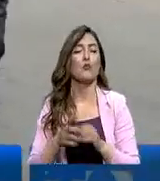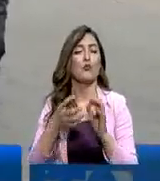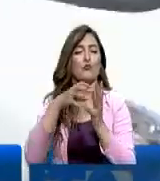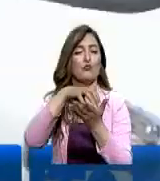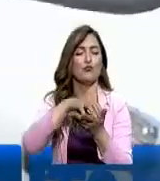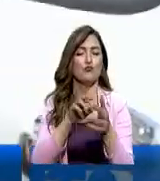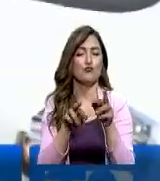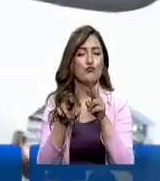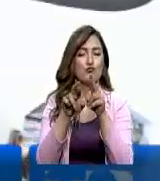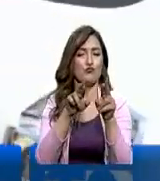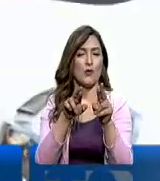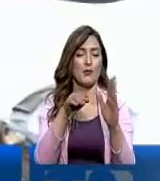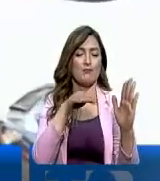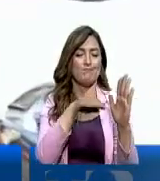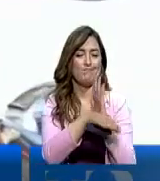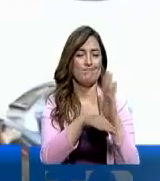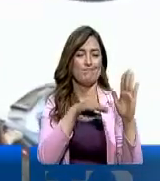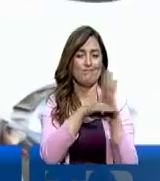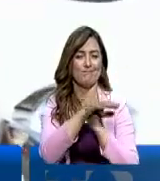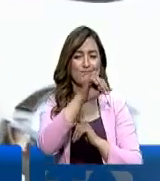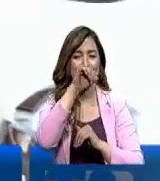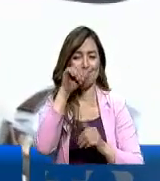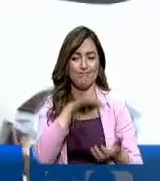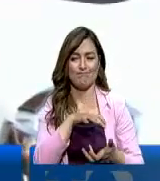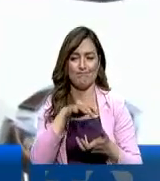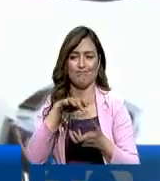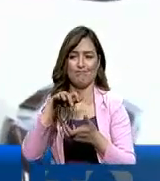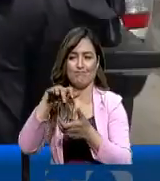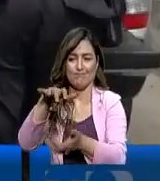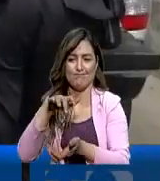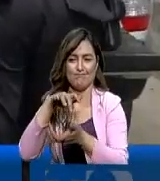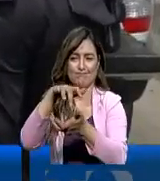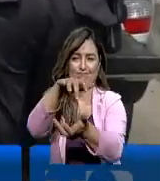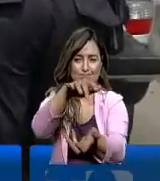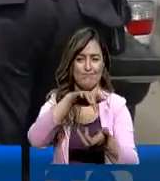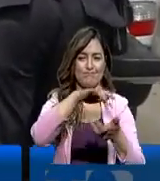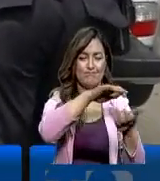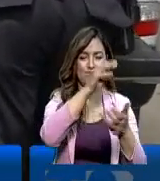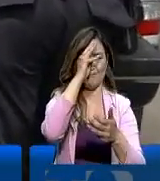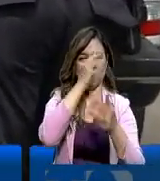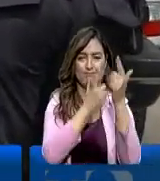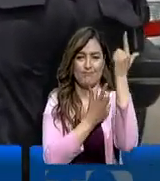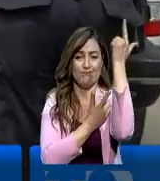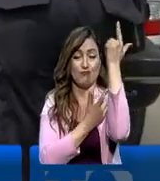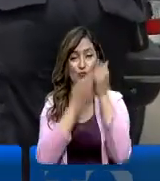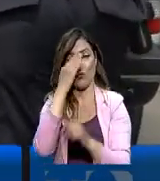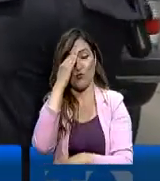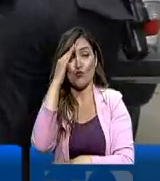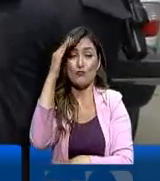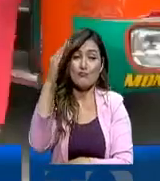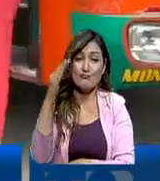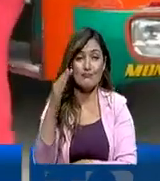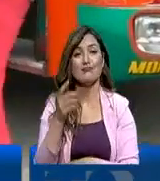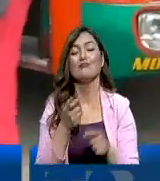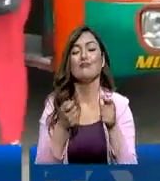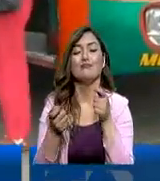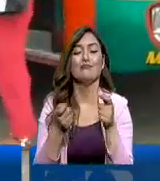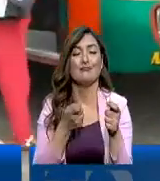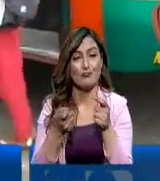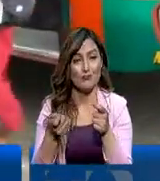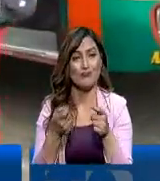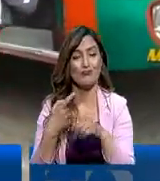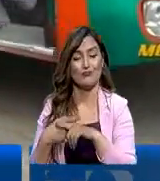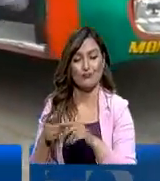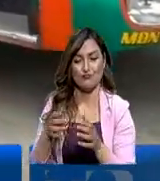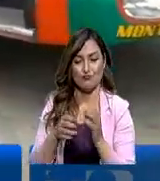una zona de acopio y traslado de droga. En ese sentido, las Fuerzas Armadas y de Policía también despliegan operativos